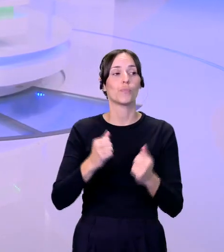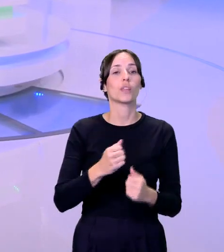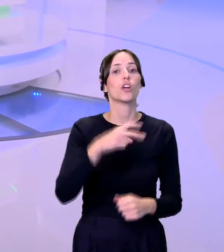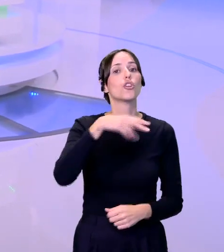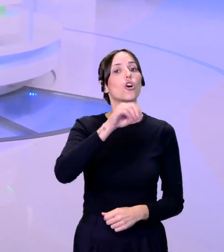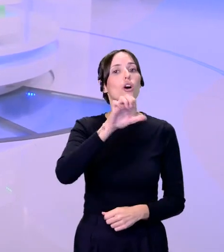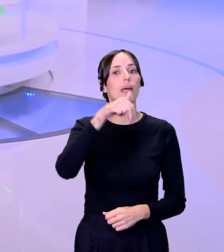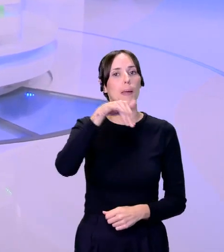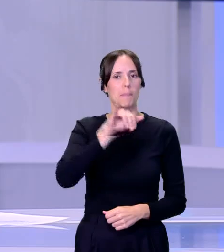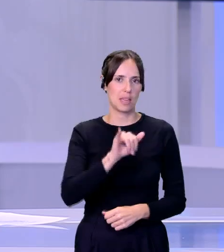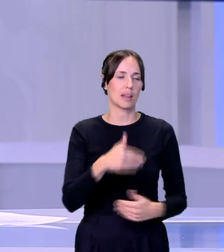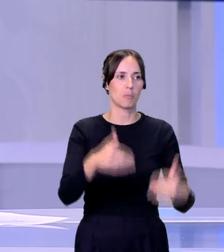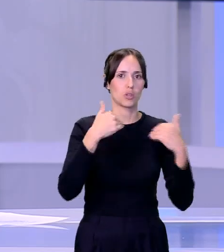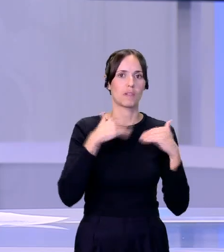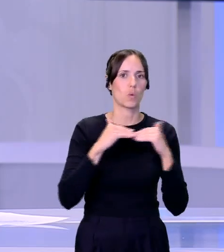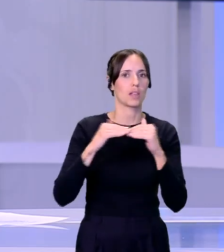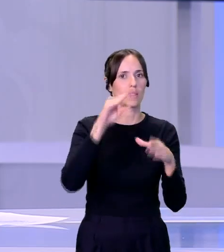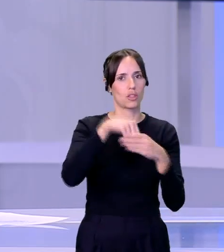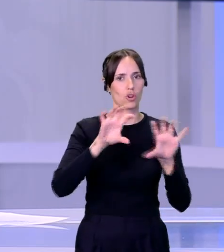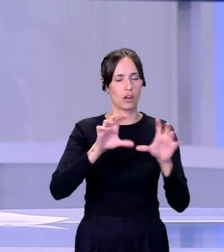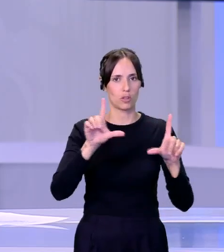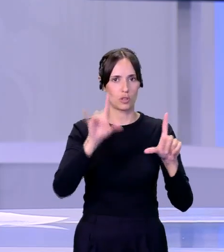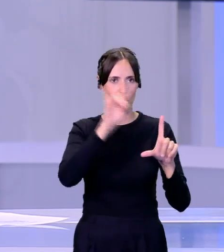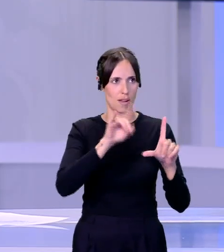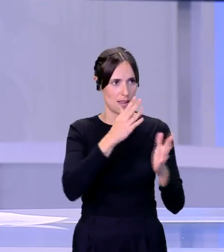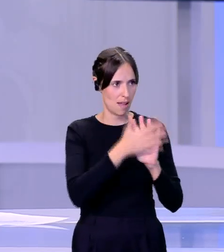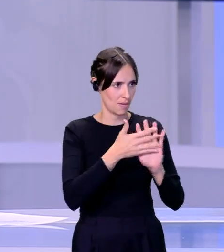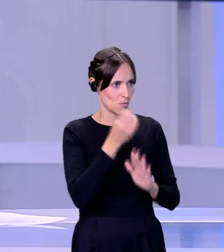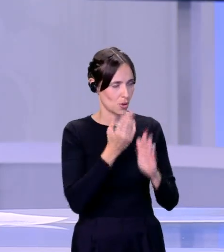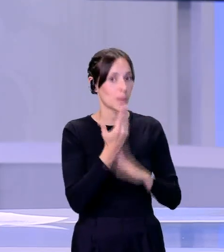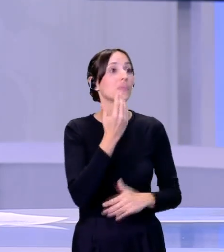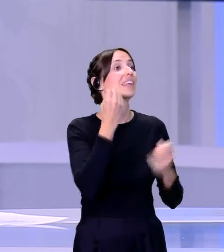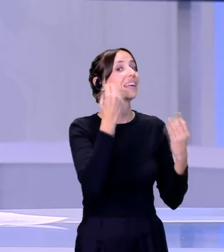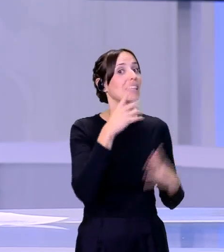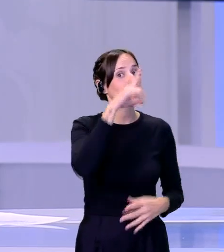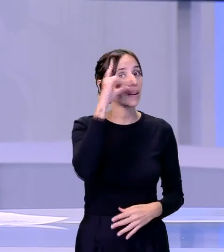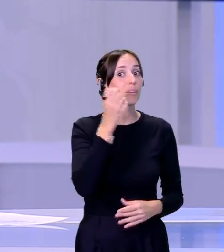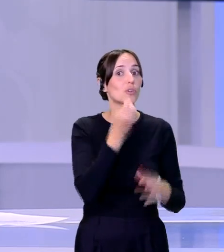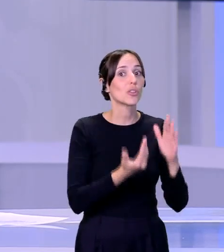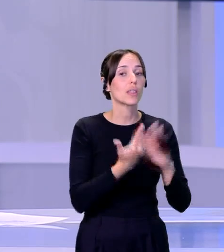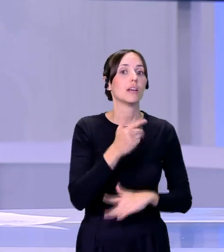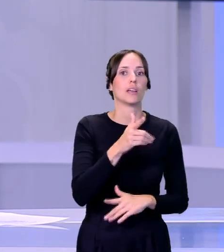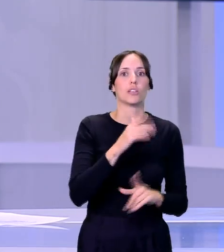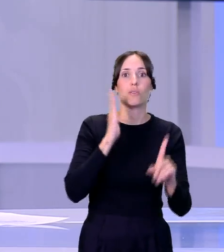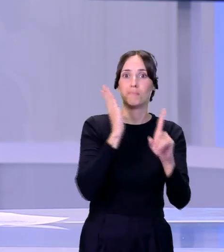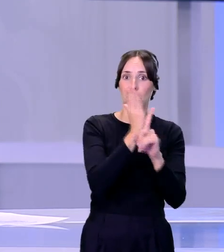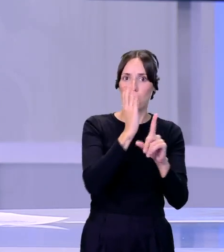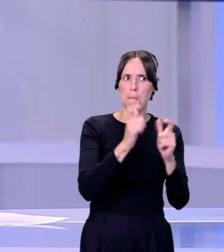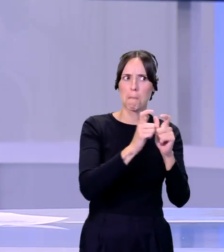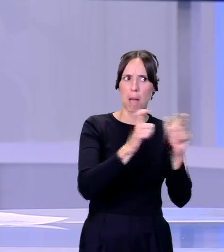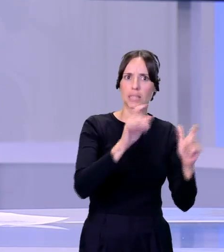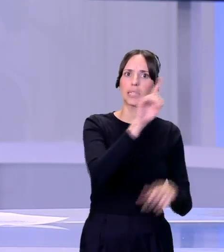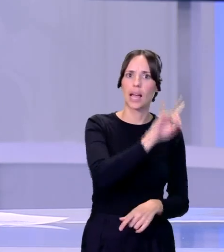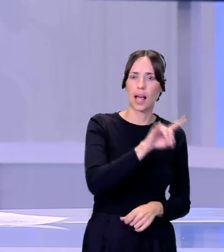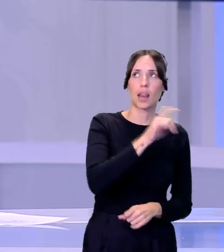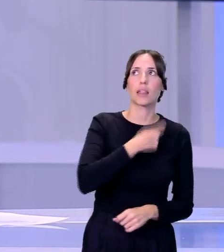Galván, delegada de Igualdad de Radio y Televisión Canaria. Buenos días, Noé. ¿Qué tal, Marta? Buenos días. Pues un incremento que se produce tanto en Canarias como también a nivel nacional,